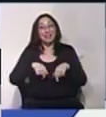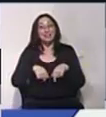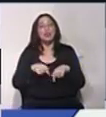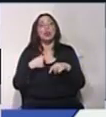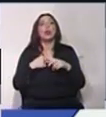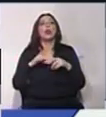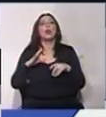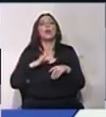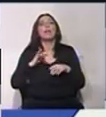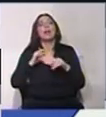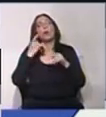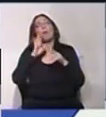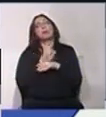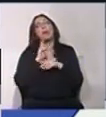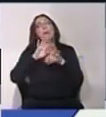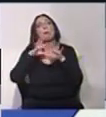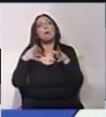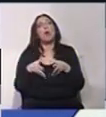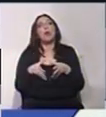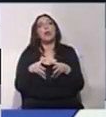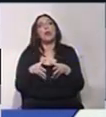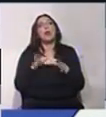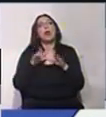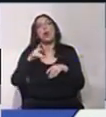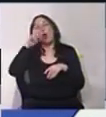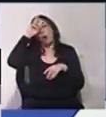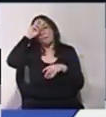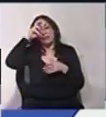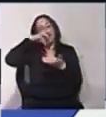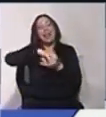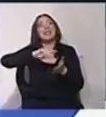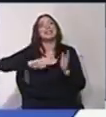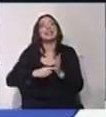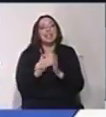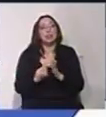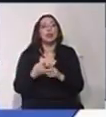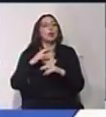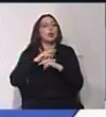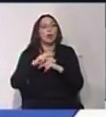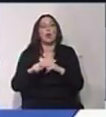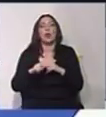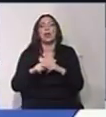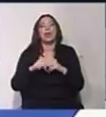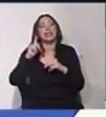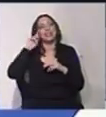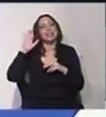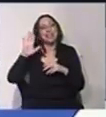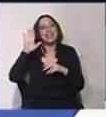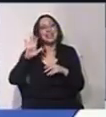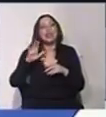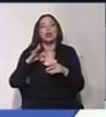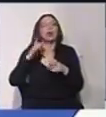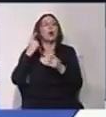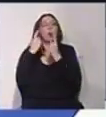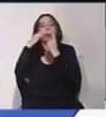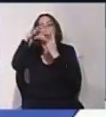seguimos teniendo un modelo muy apostado al hospitalocéntrico, todavía seguimos teniendo un hospital psiquiátrico monovalente, que es